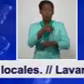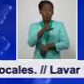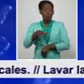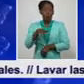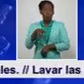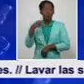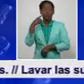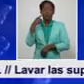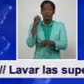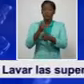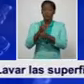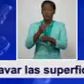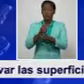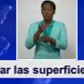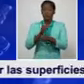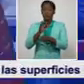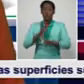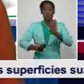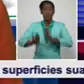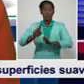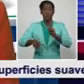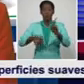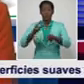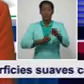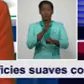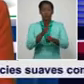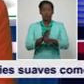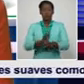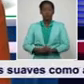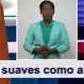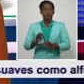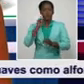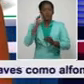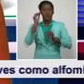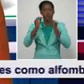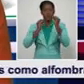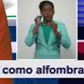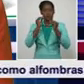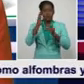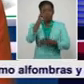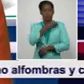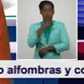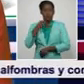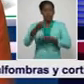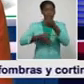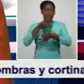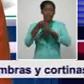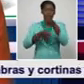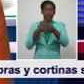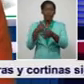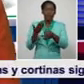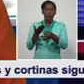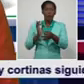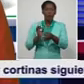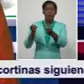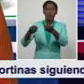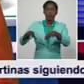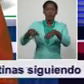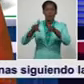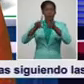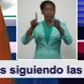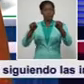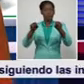el enfrentamiento a la pandemia. Ha sido el análisis del doctor Francisco Durán García sobre la situación epidemiológica en el país.